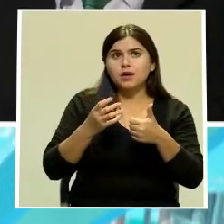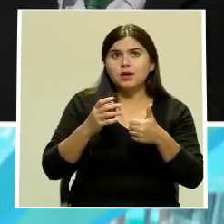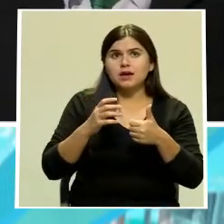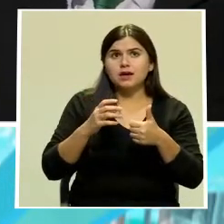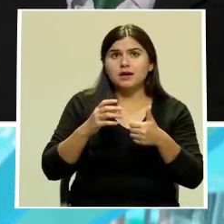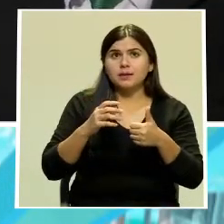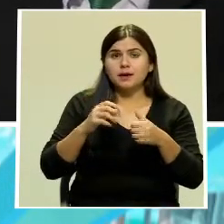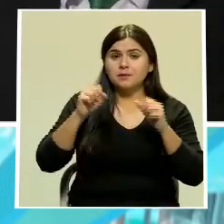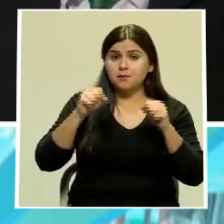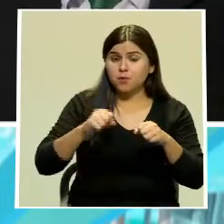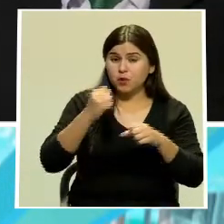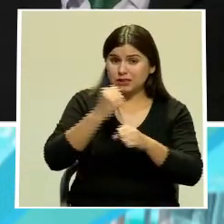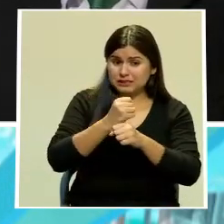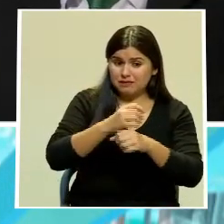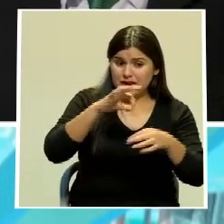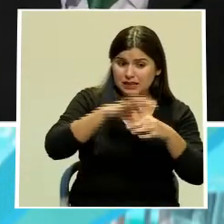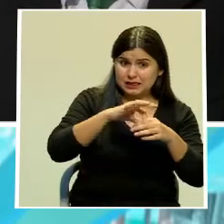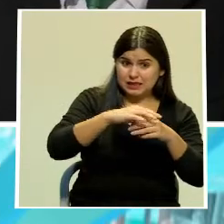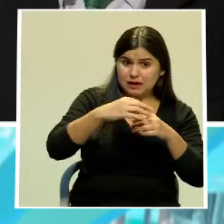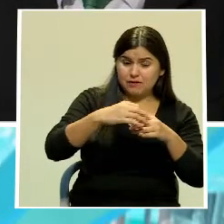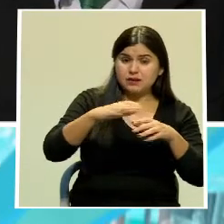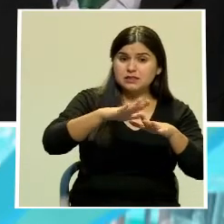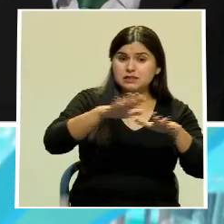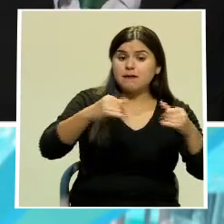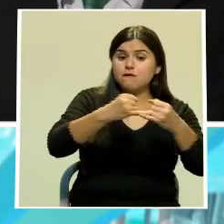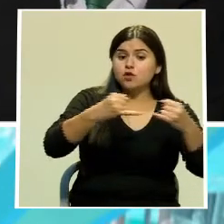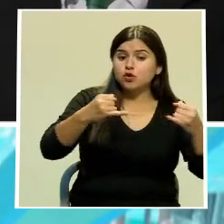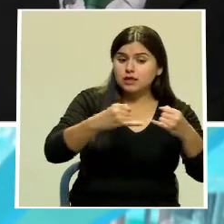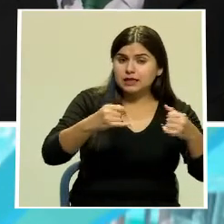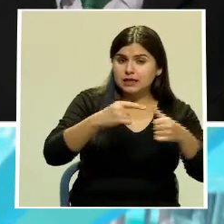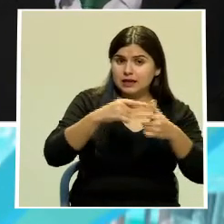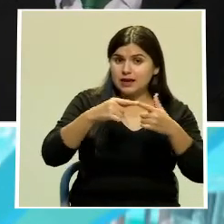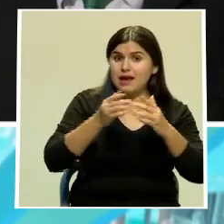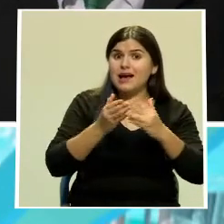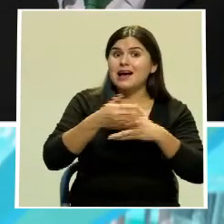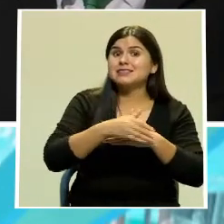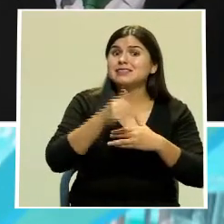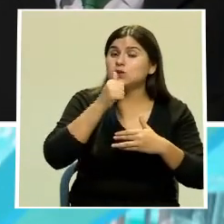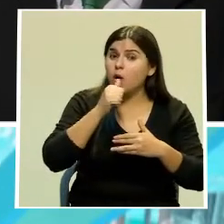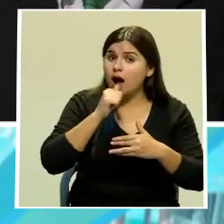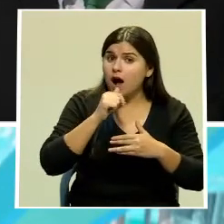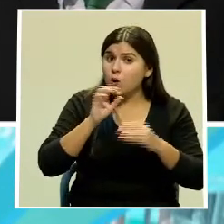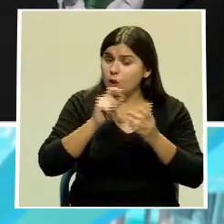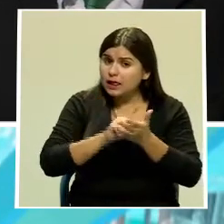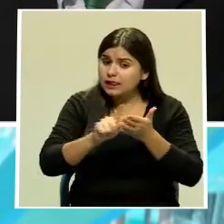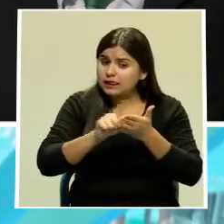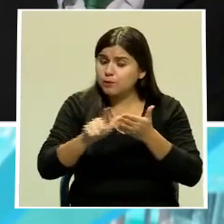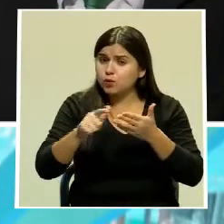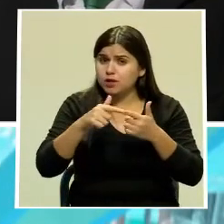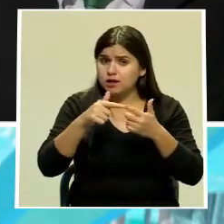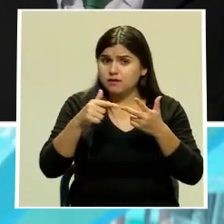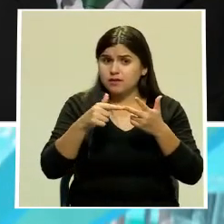tierras en una frontera, la limitación también de agua, acceso a agua potable y las condiciones de la pobreza. Yo creo que el gobierno tiene